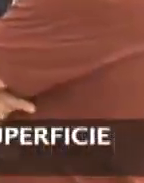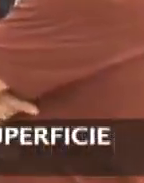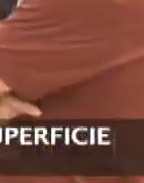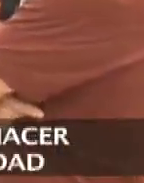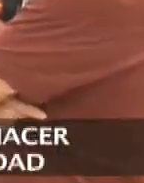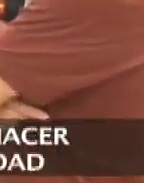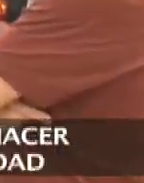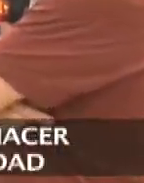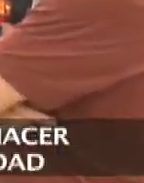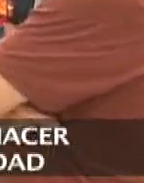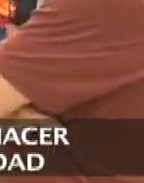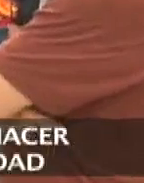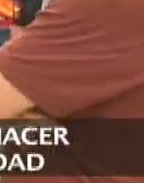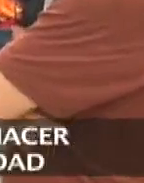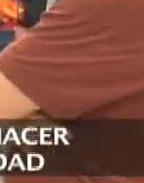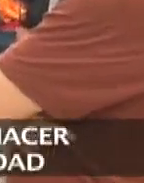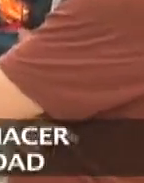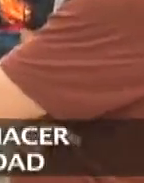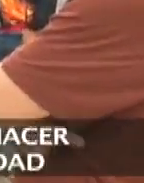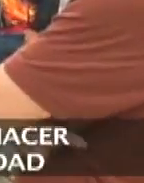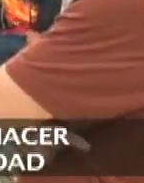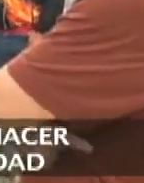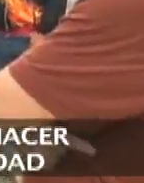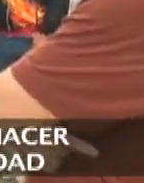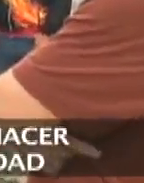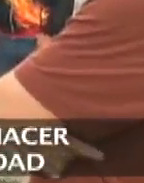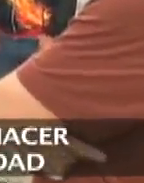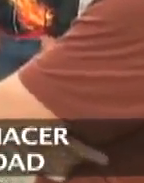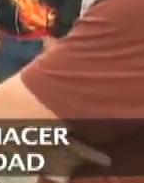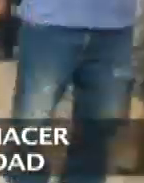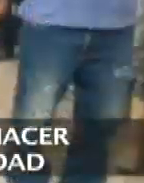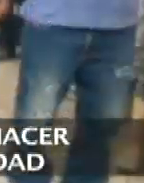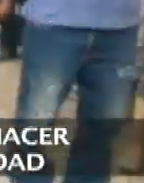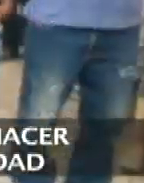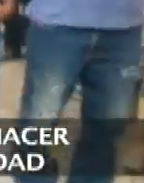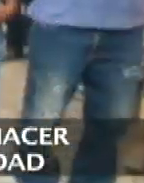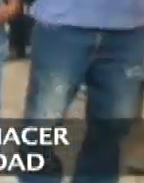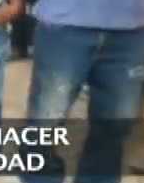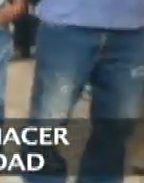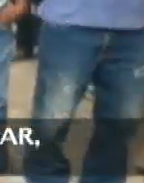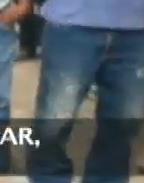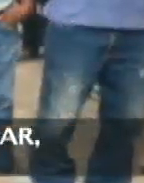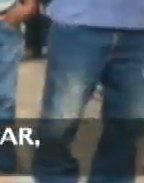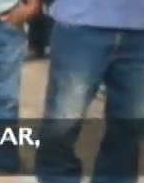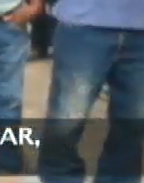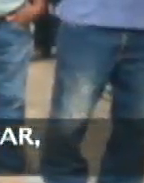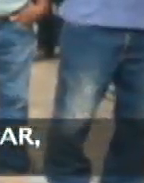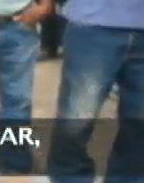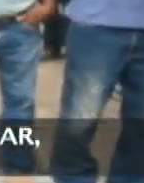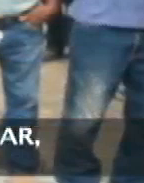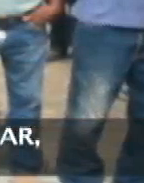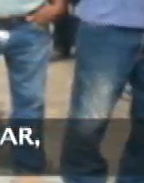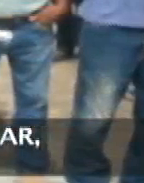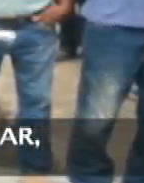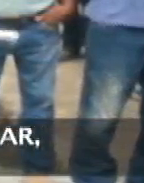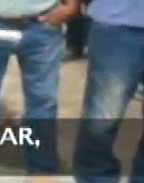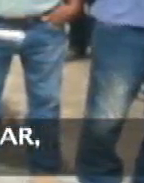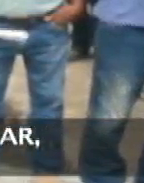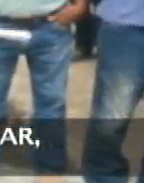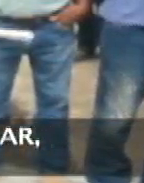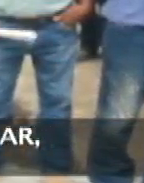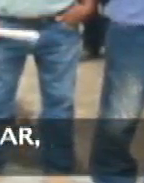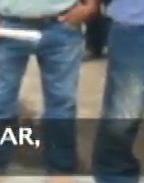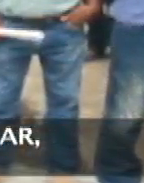a sembrar ellos con su familia y el resto va a ser colectivo, colectivo. Va a ser propiedad comunal y propiedad